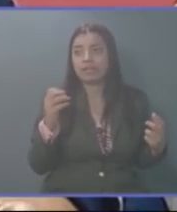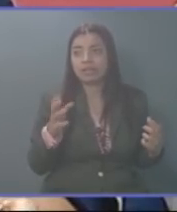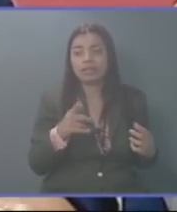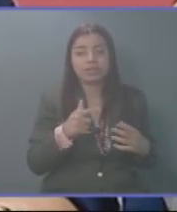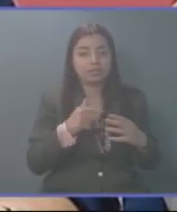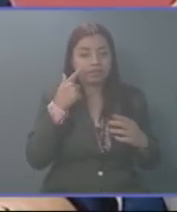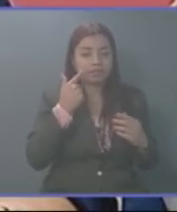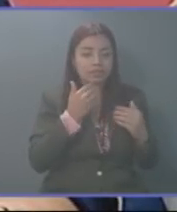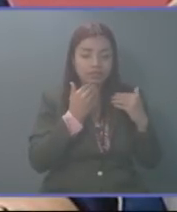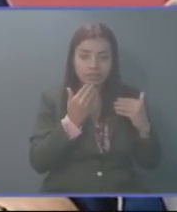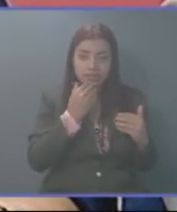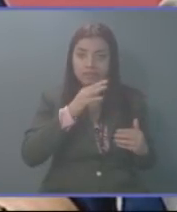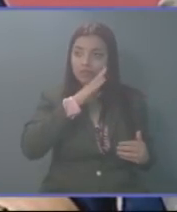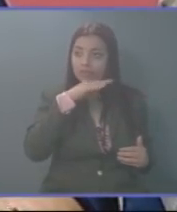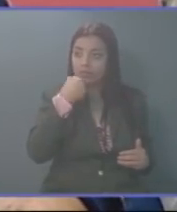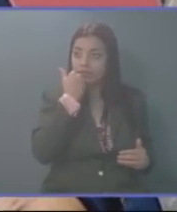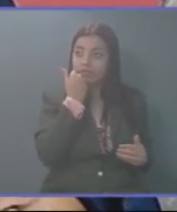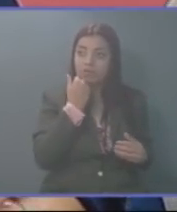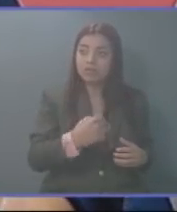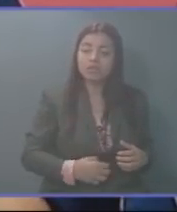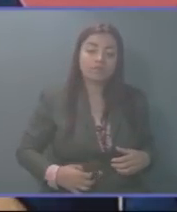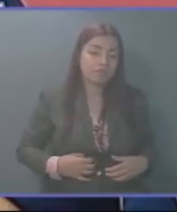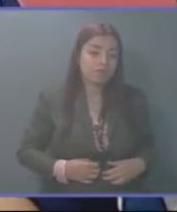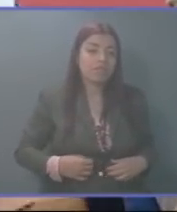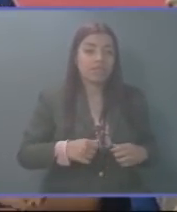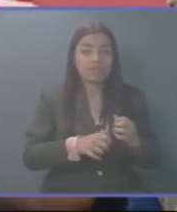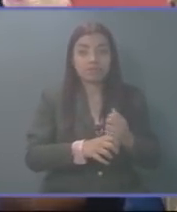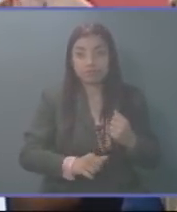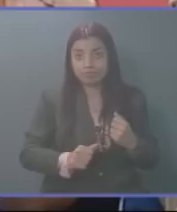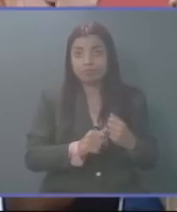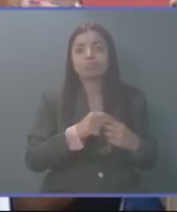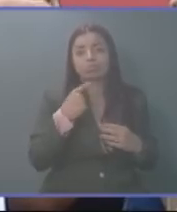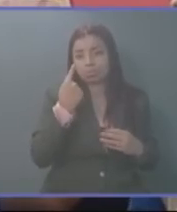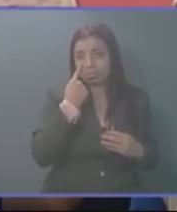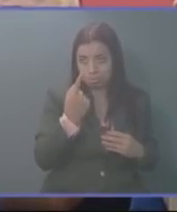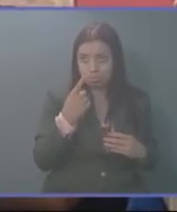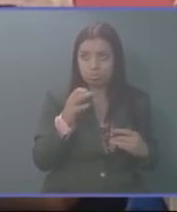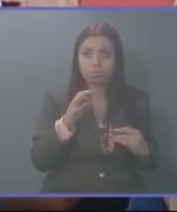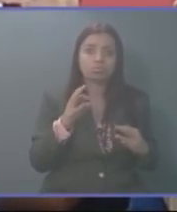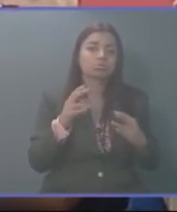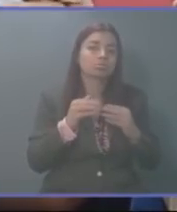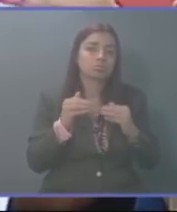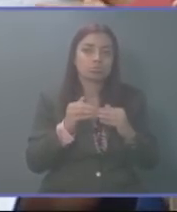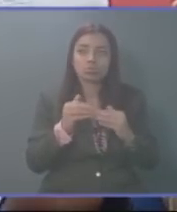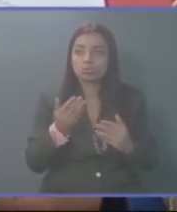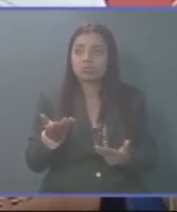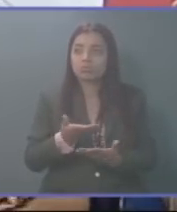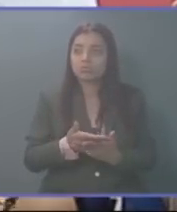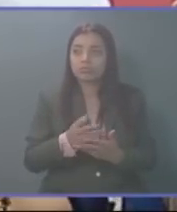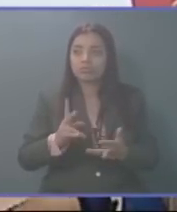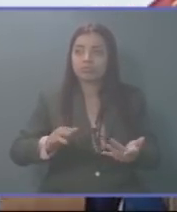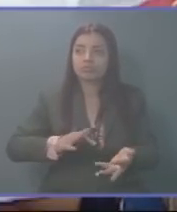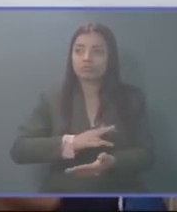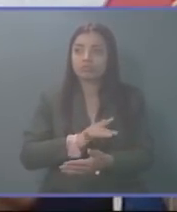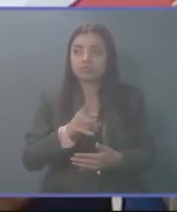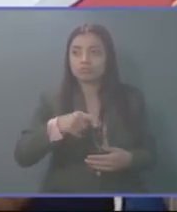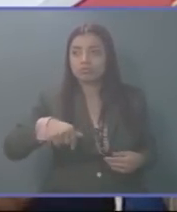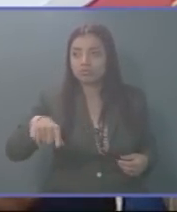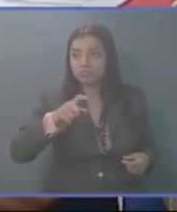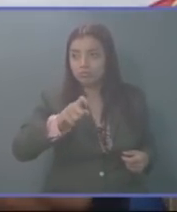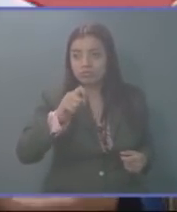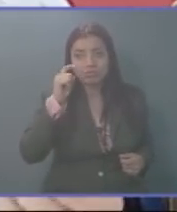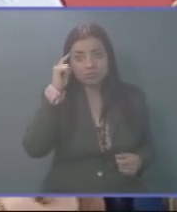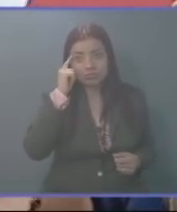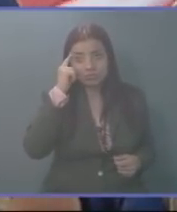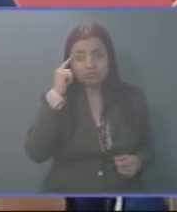endémicos de enfermedades gastrointestinales que lo pueden decir, y nuestra base científica, que son todos los análisis,